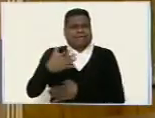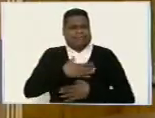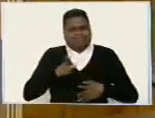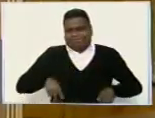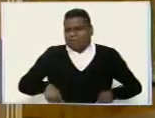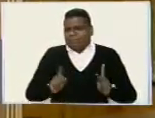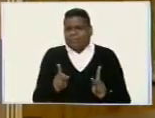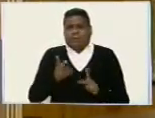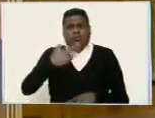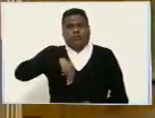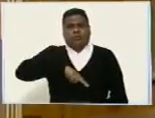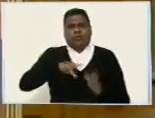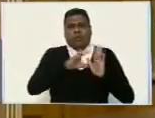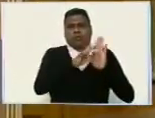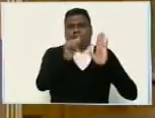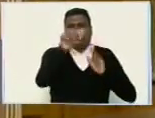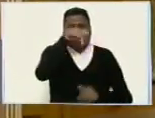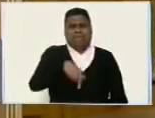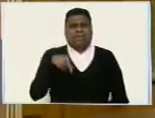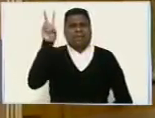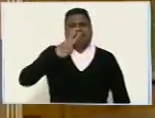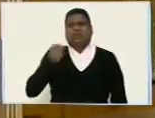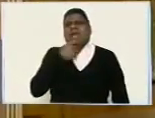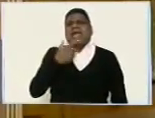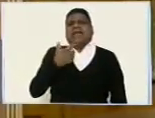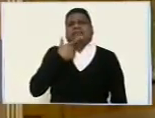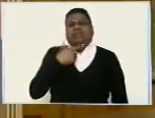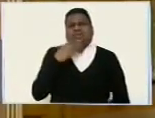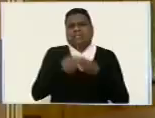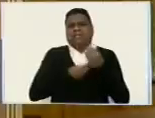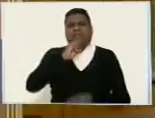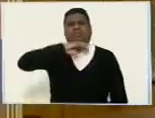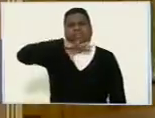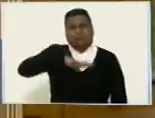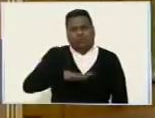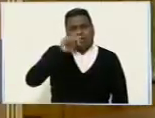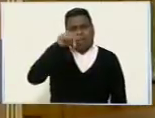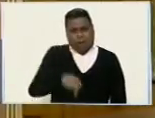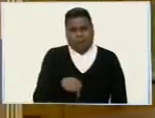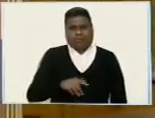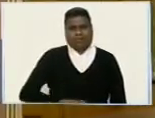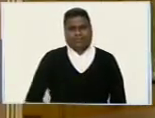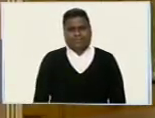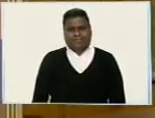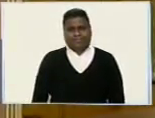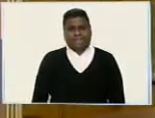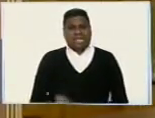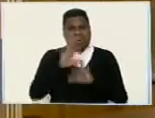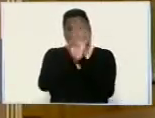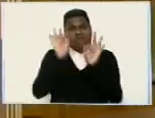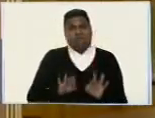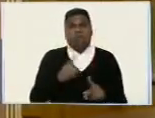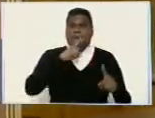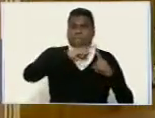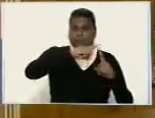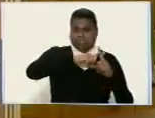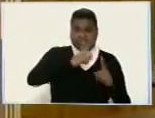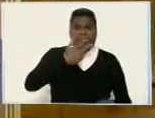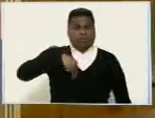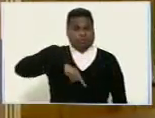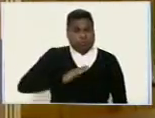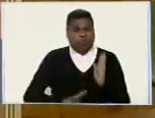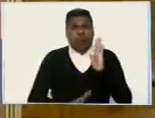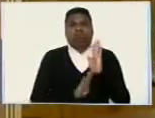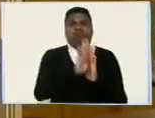constituyentes y constituyentes de esta patria hermosa, y que estamos haciendo historia. Por eso, de manera positiva, seguiremos